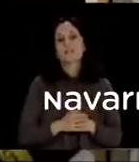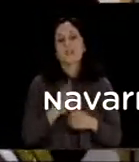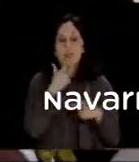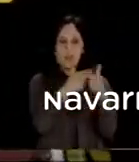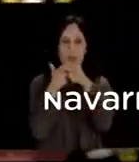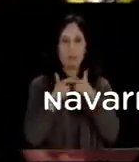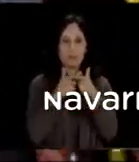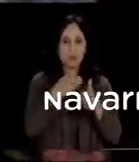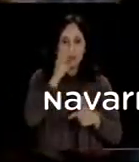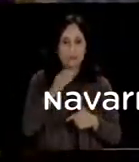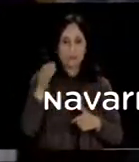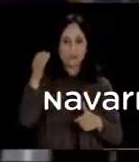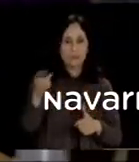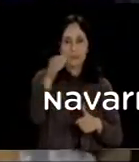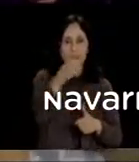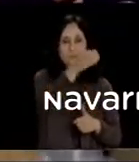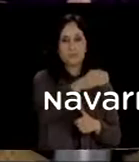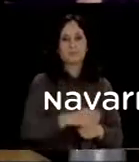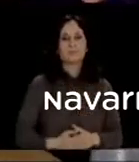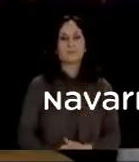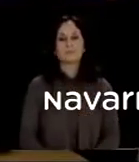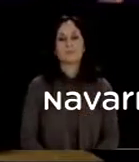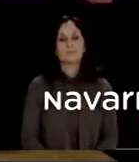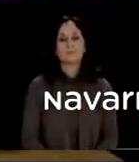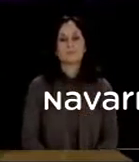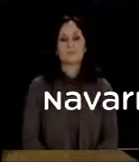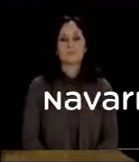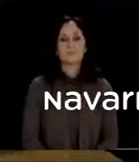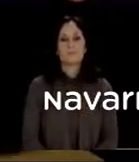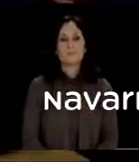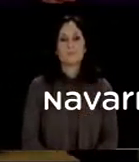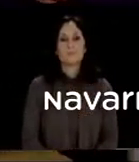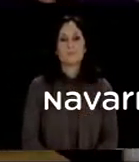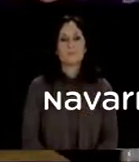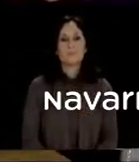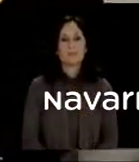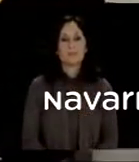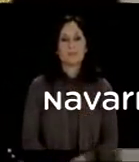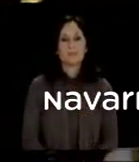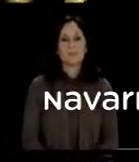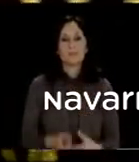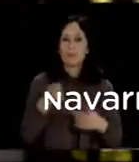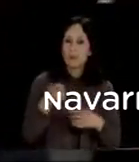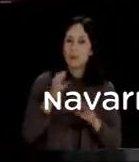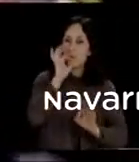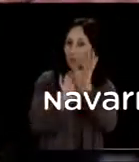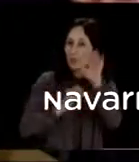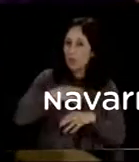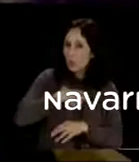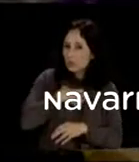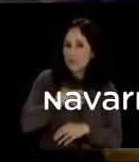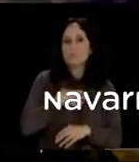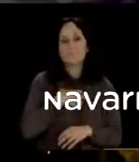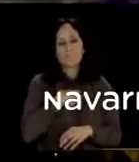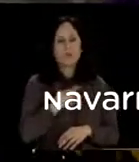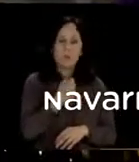ir repartiendo los vasicos para todos. Venga, otro para ti. Otro para ti. ¿Cuesta mucho organizar esto o no? Pues un poco sí,